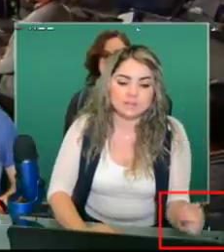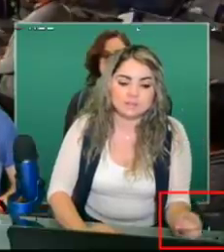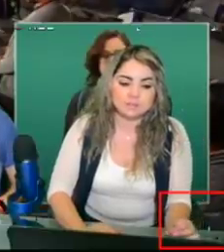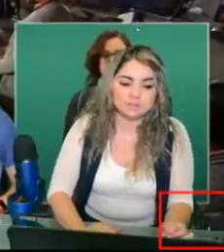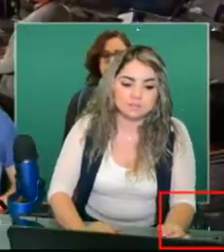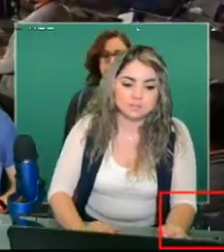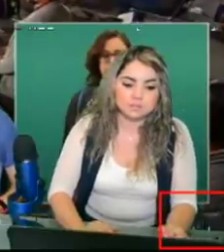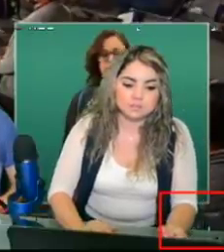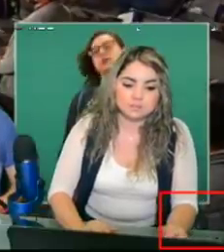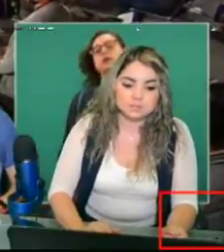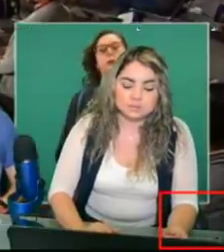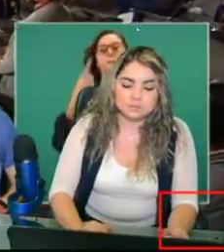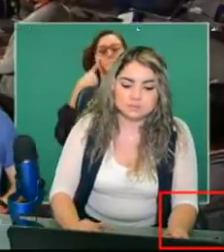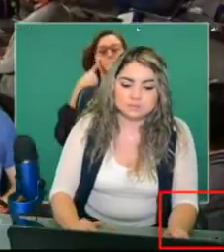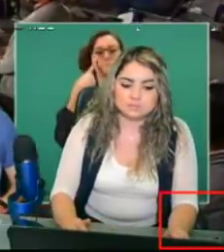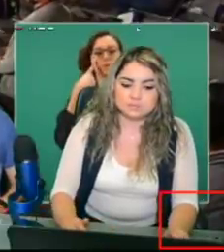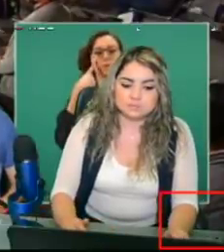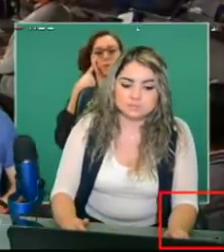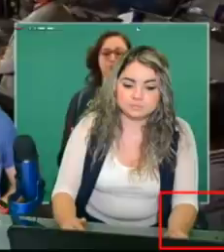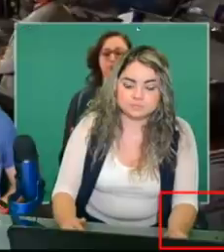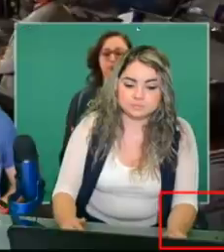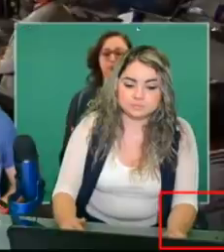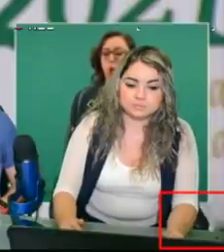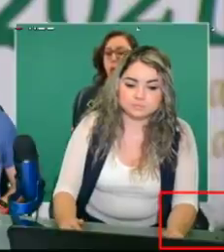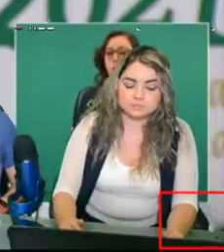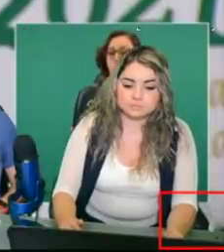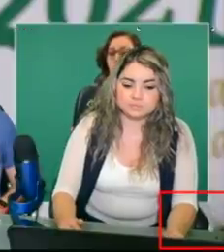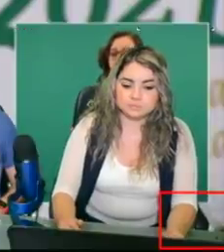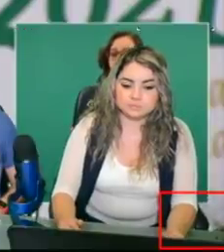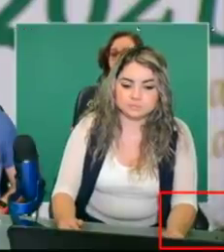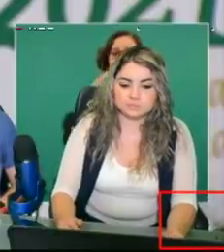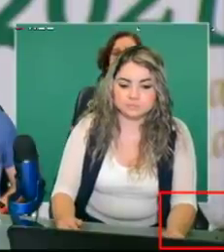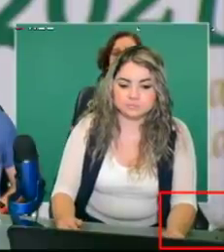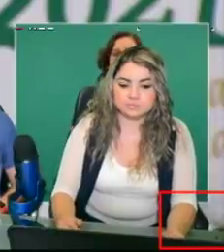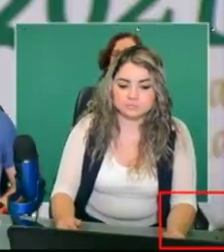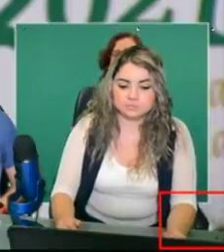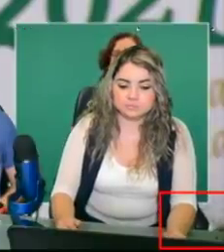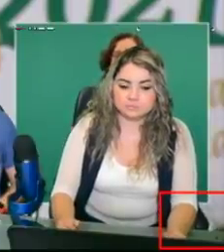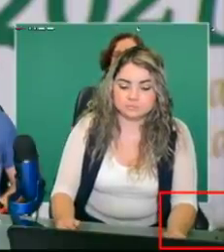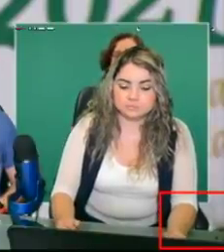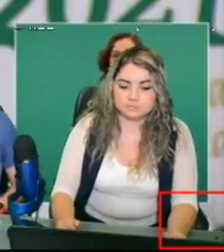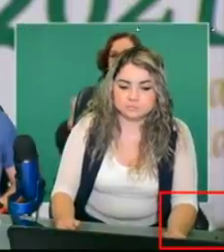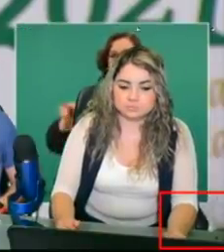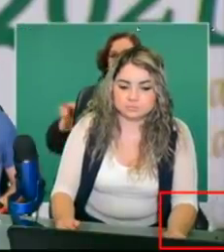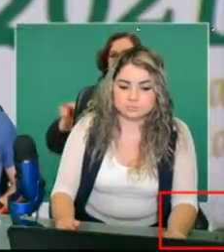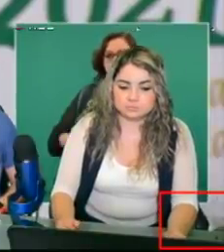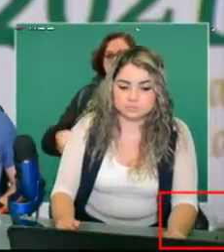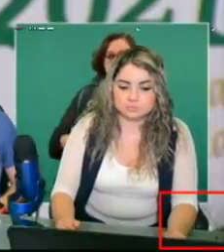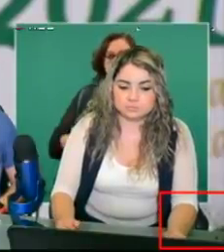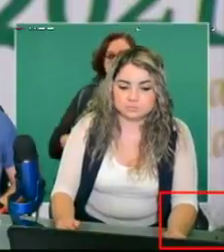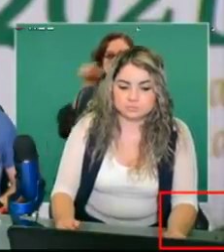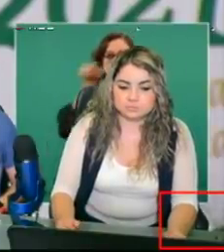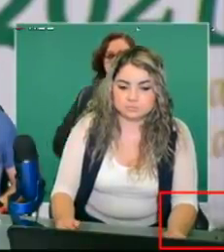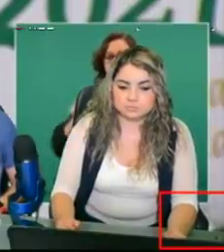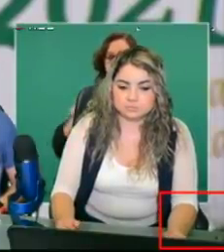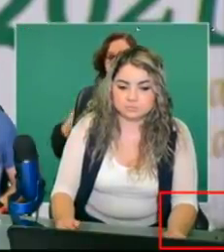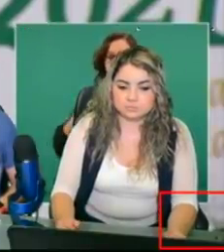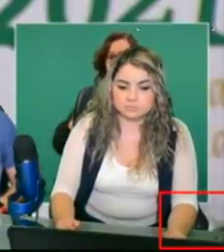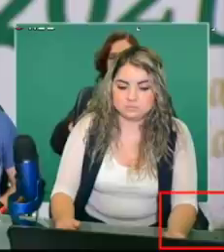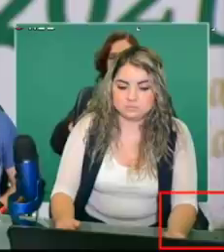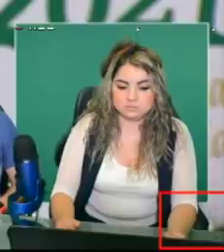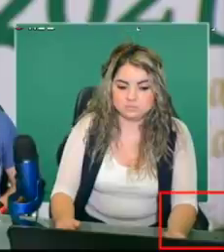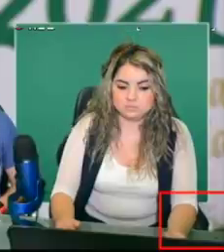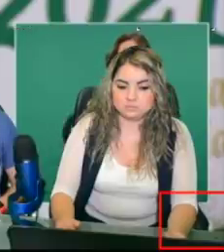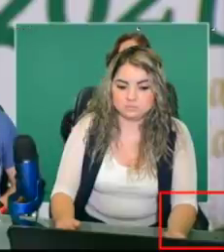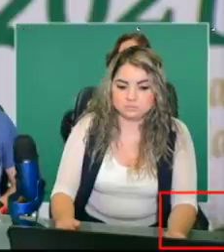conferencia. La conformidad del gobierno entrante en julio de 2013. Yo te podría argumentar muchas cosas sobre eso. Después de una revisión